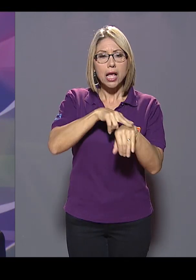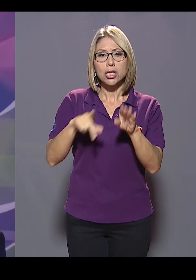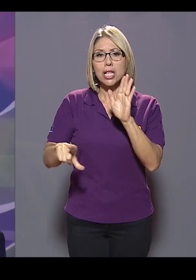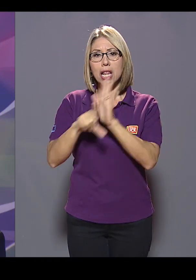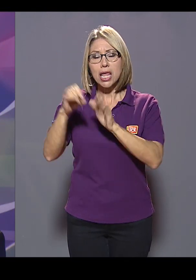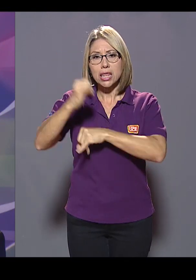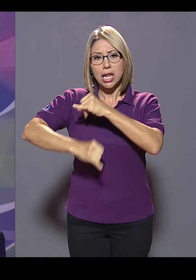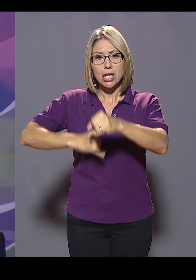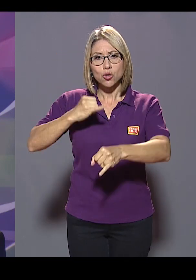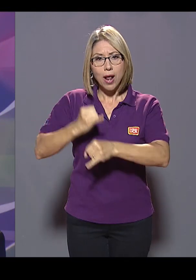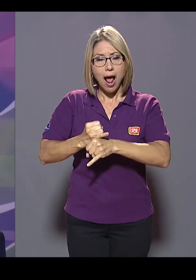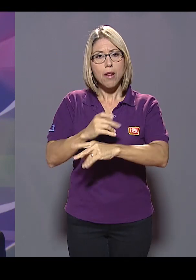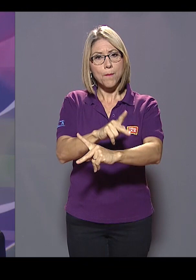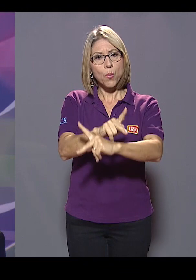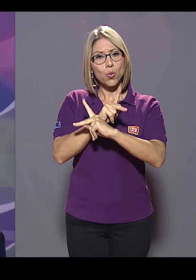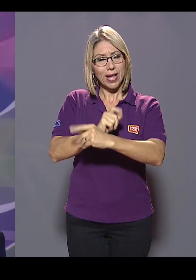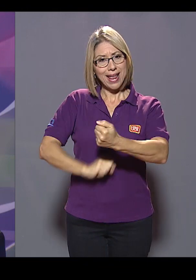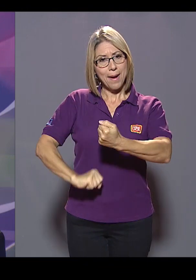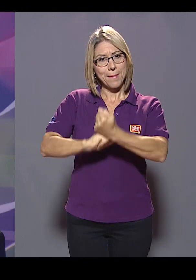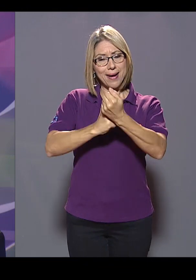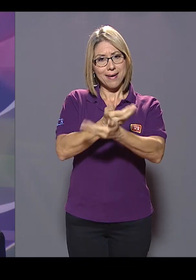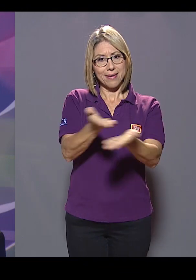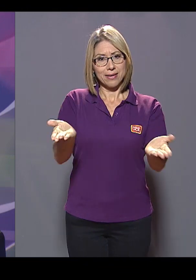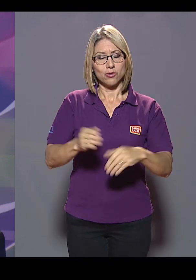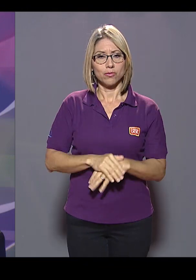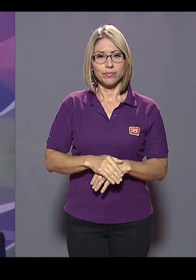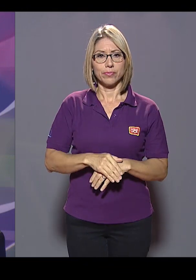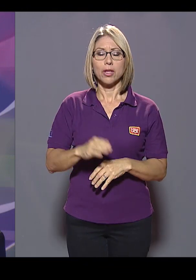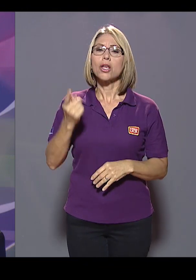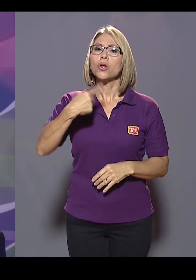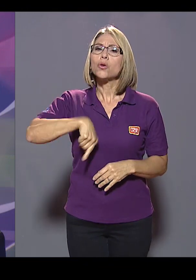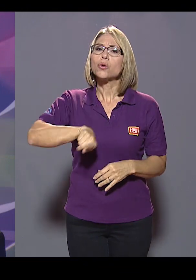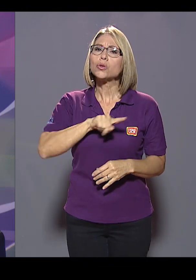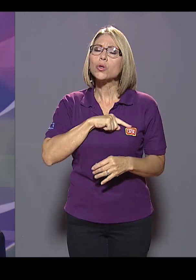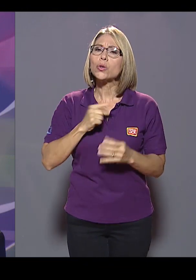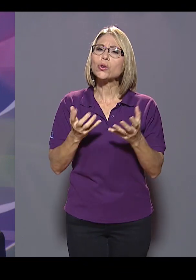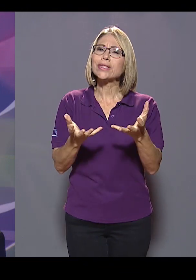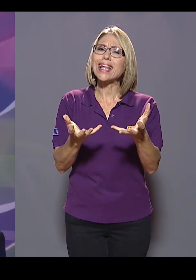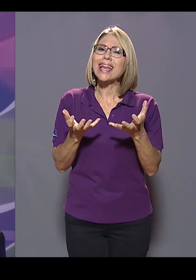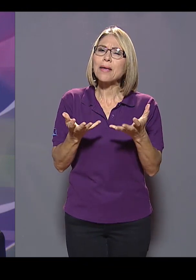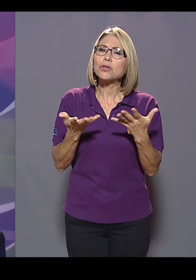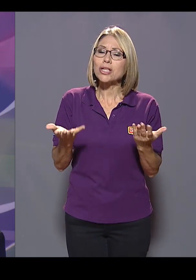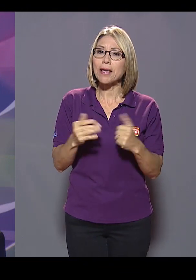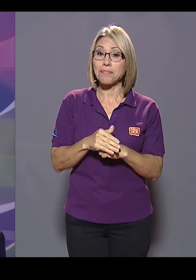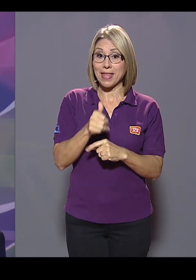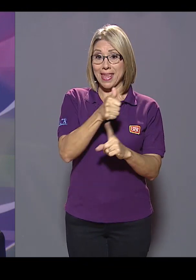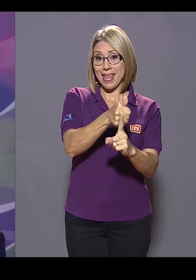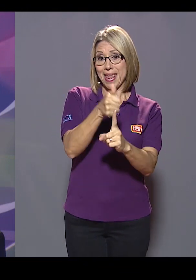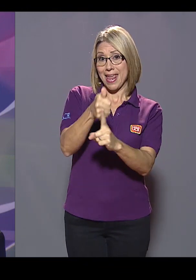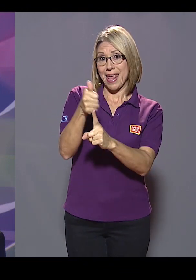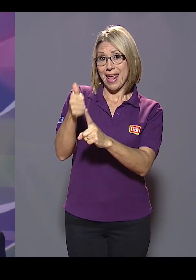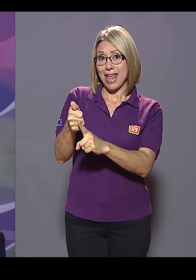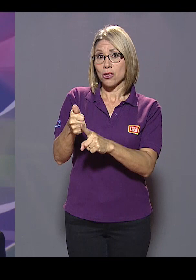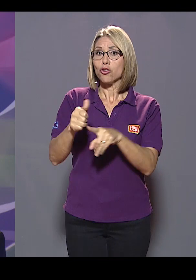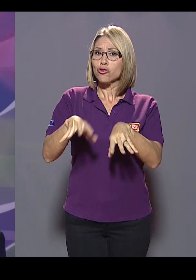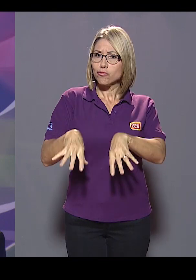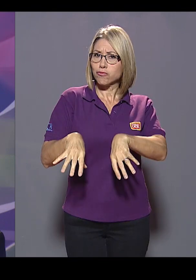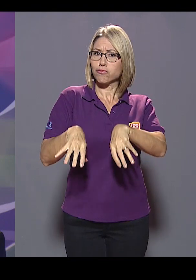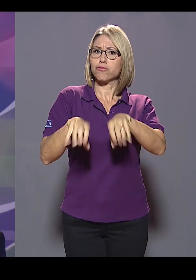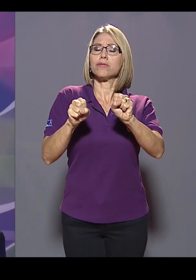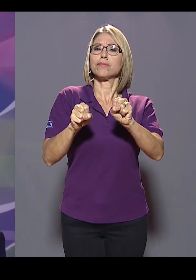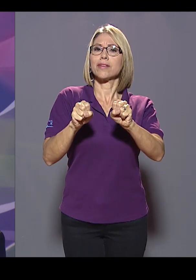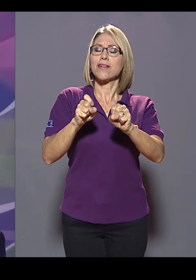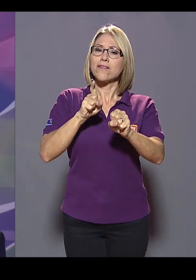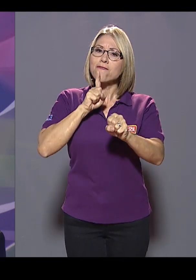nacional que los tutela y los ampara. Y lo que nosotros queremos es que traduzcan ese ejercicio en